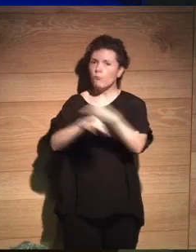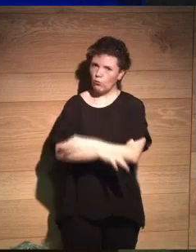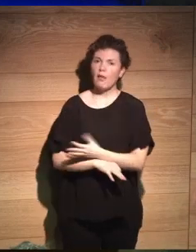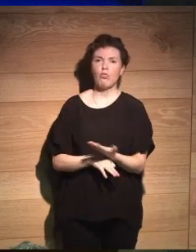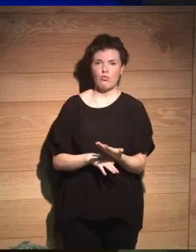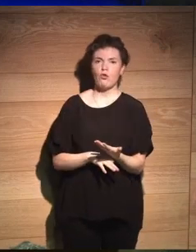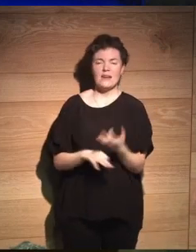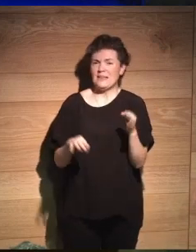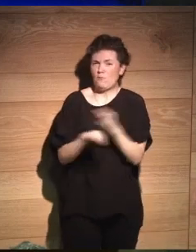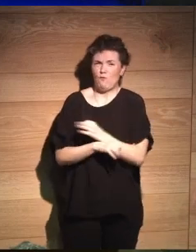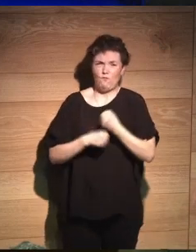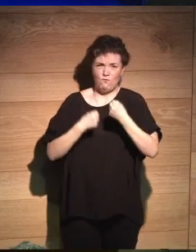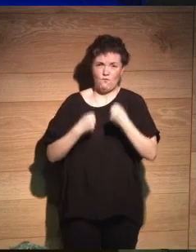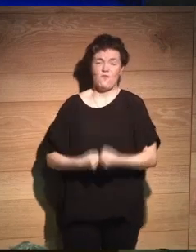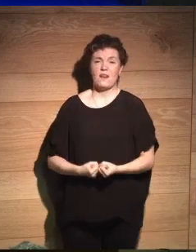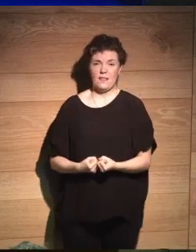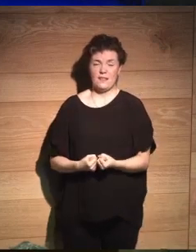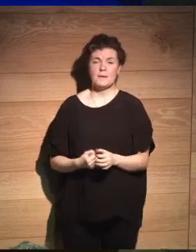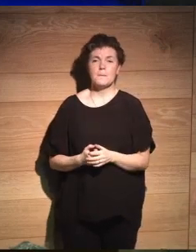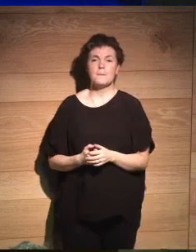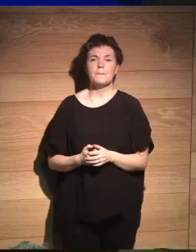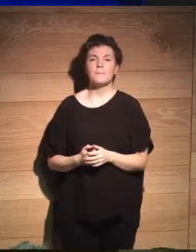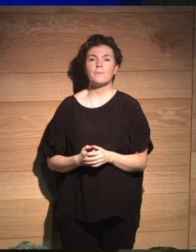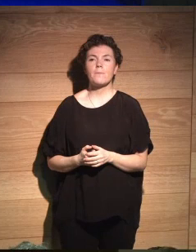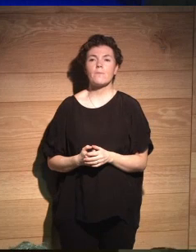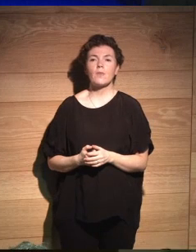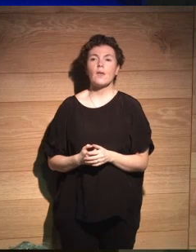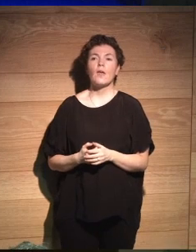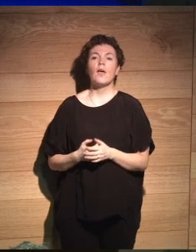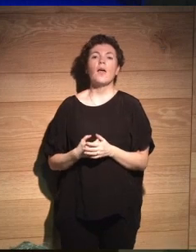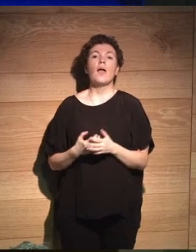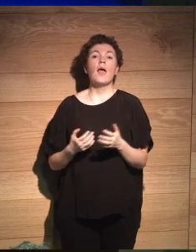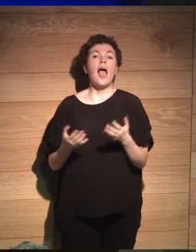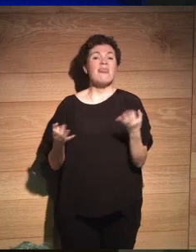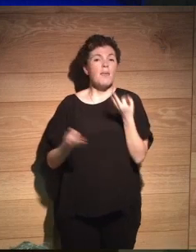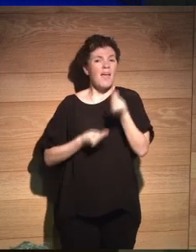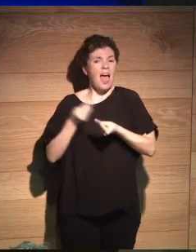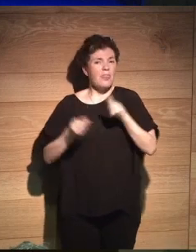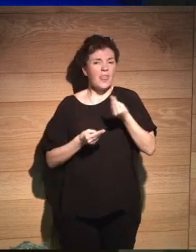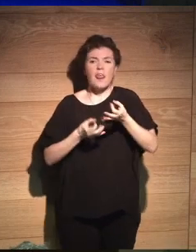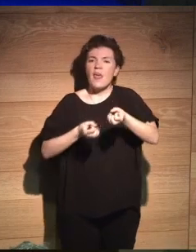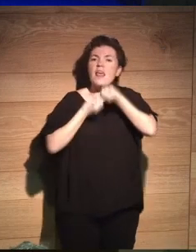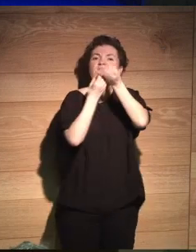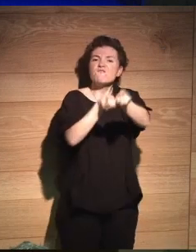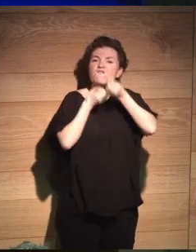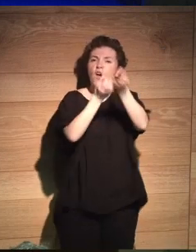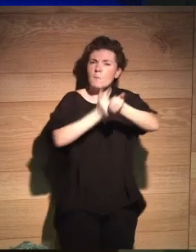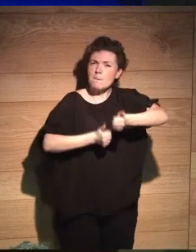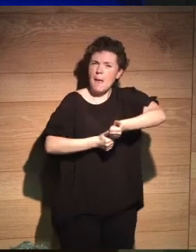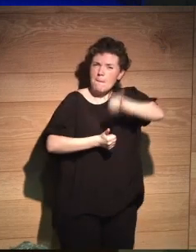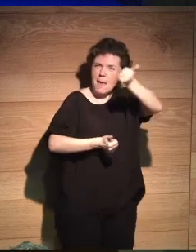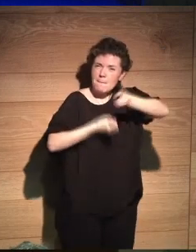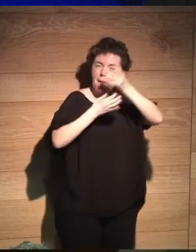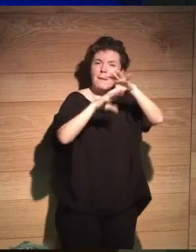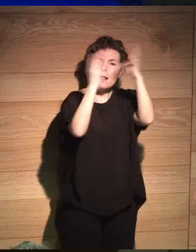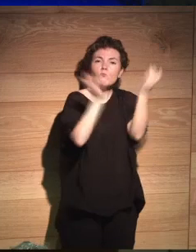equivocación catastrófica y que lo de que había que hacer era dar más información para que el